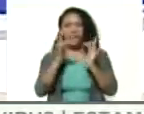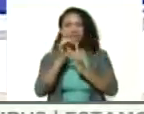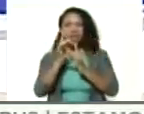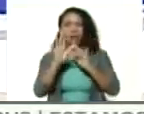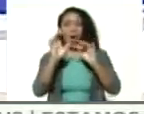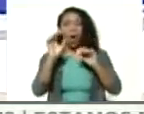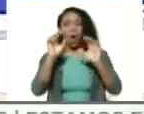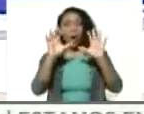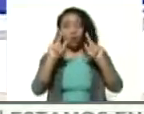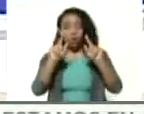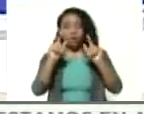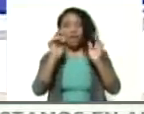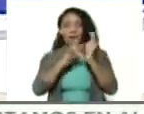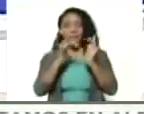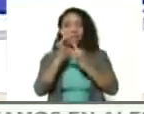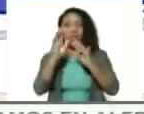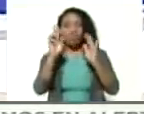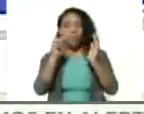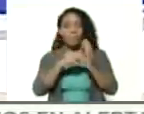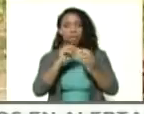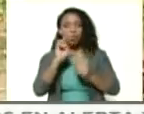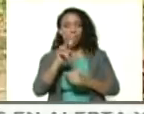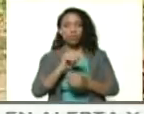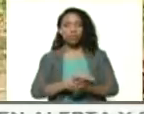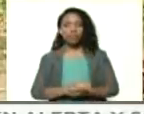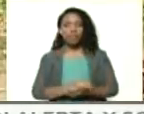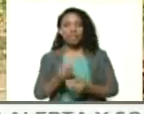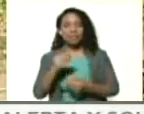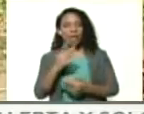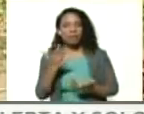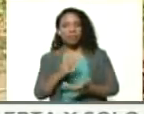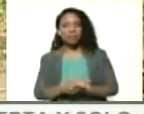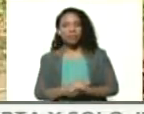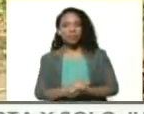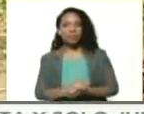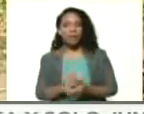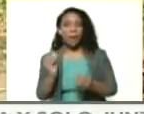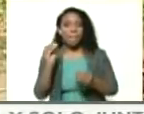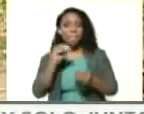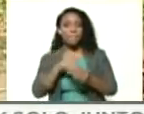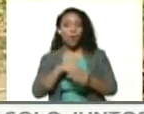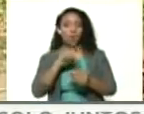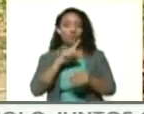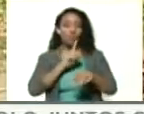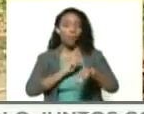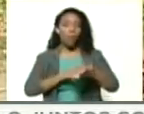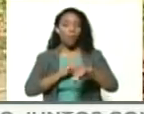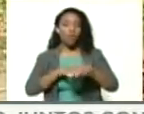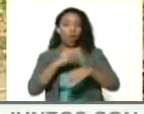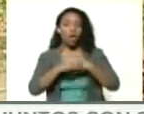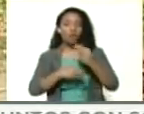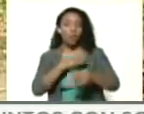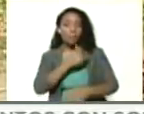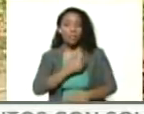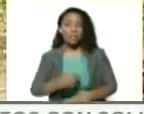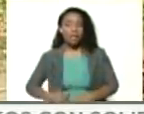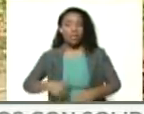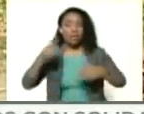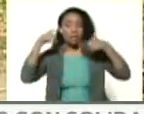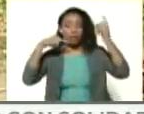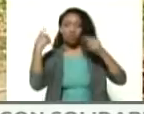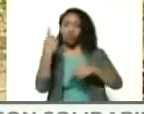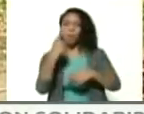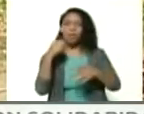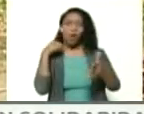de abril 2002, Ernesto, ¿qué más tienes ahí, por favor? Bueno, presidente, le añado un comentario que en su momento hizo el comandante Chávez, que no era solamente un